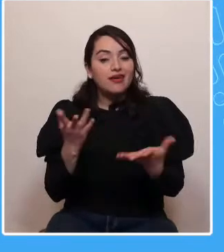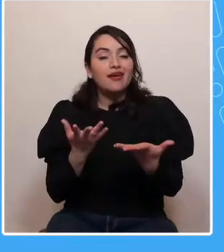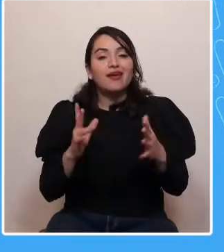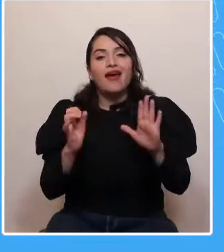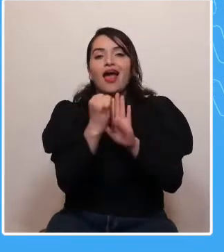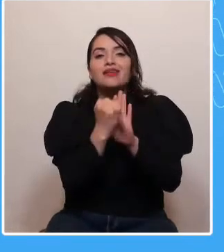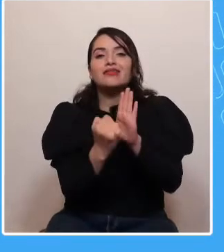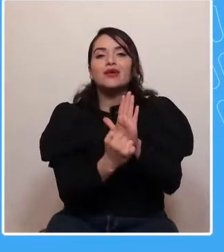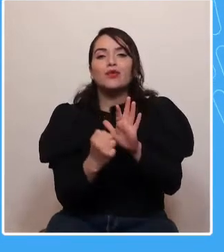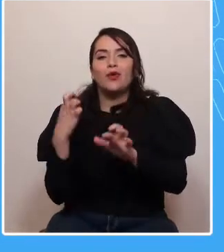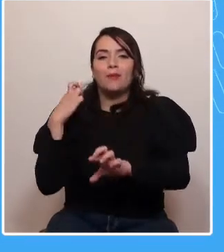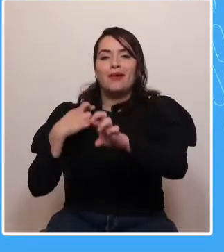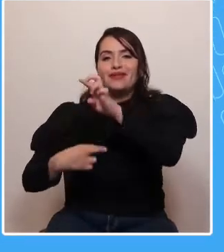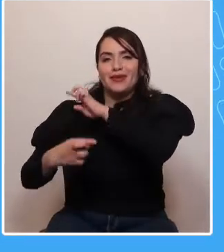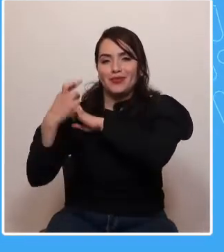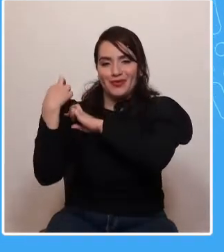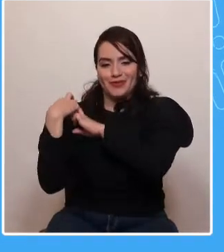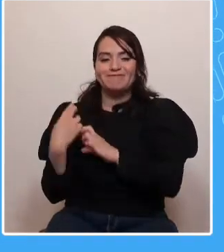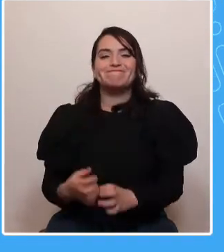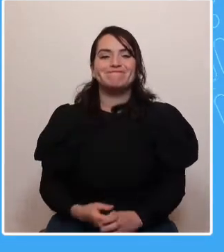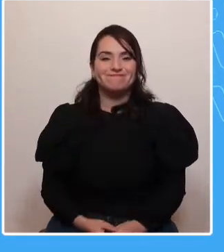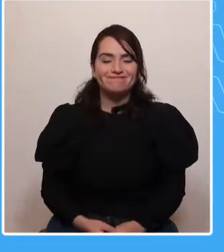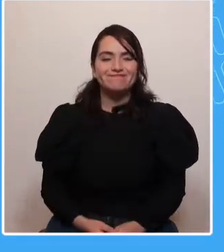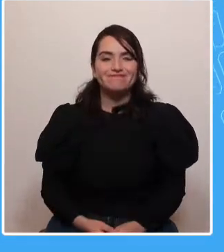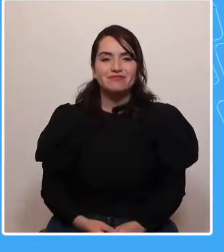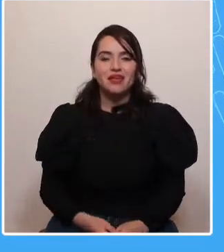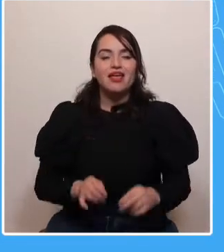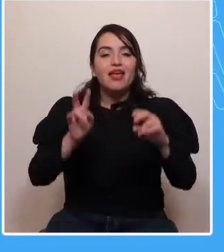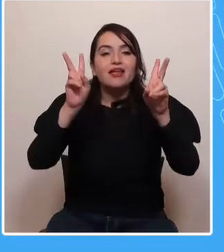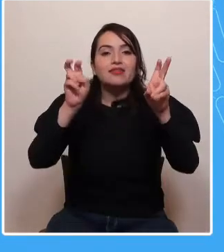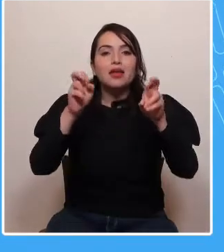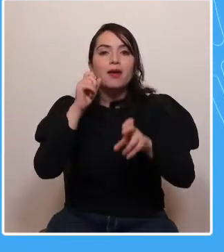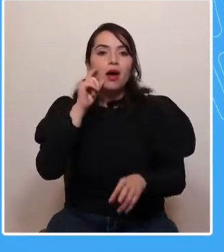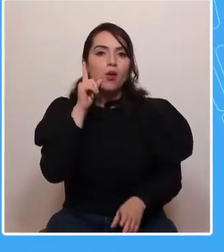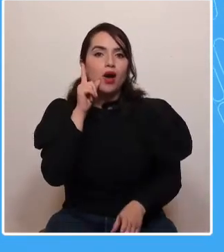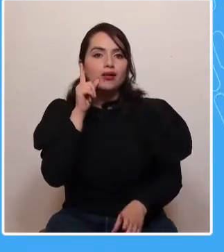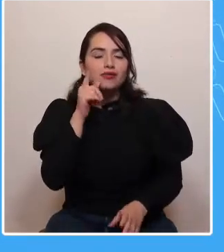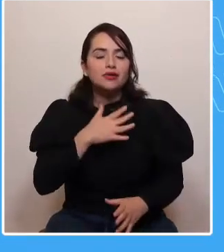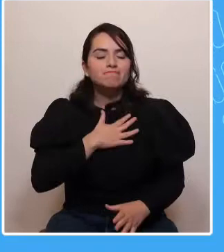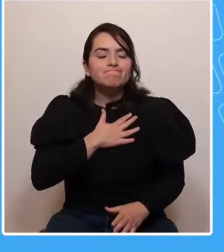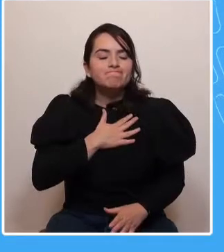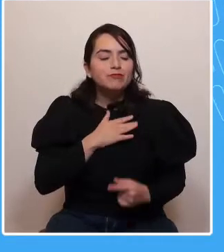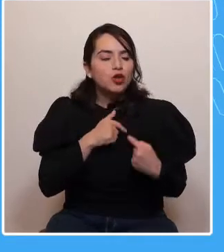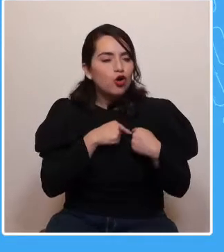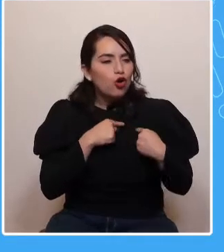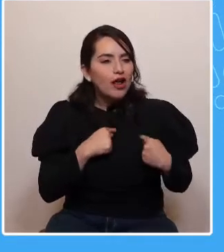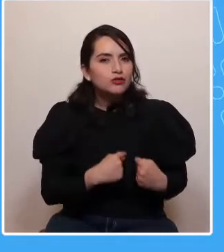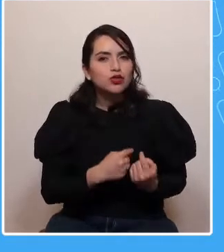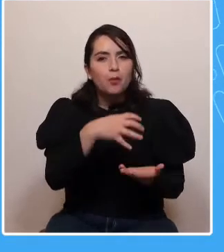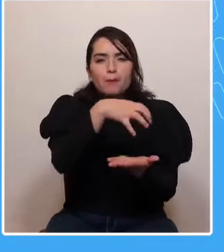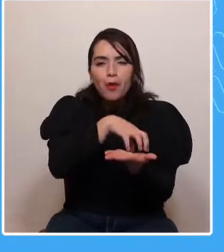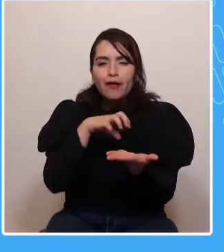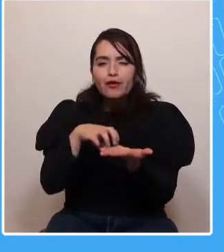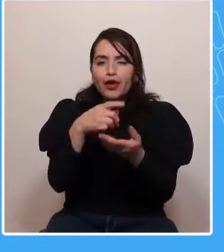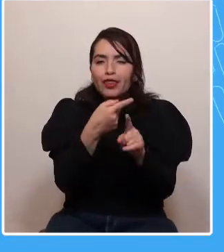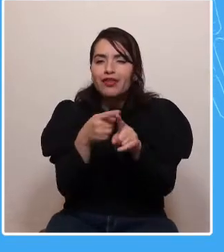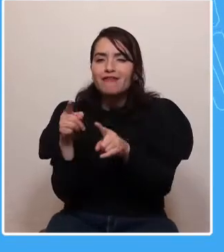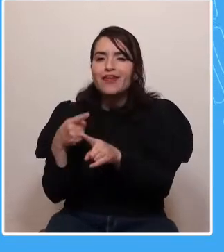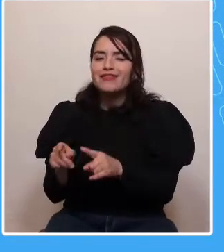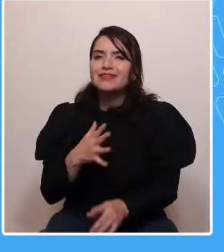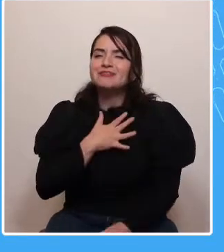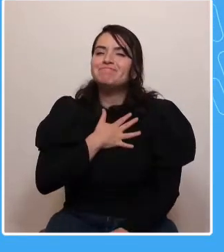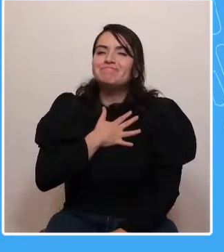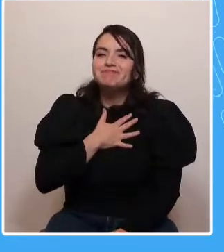sobre patrimonios. Estos comprenden temas que llegan al corazón de nuestras naciones iniciando por el